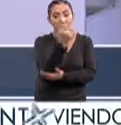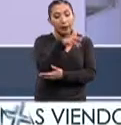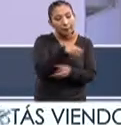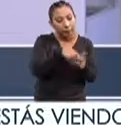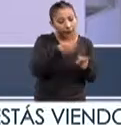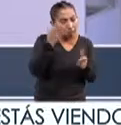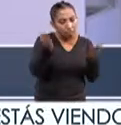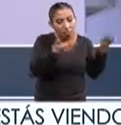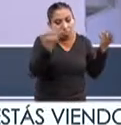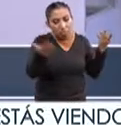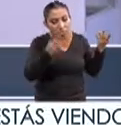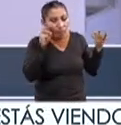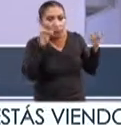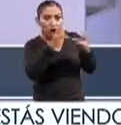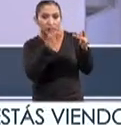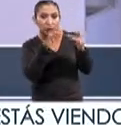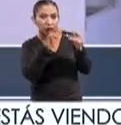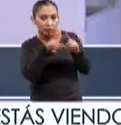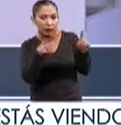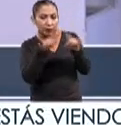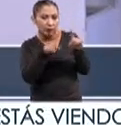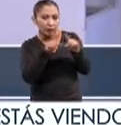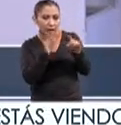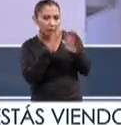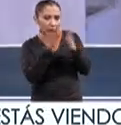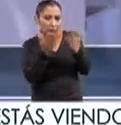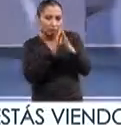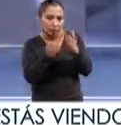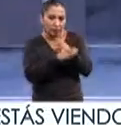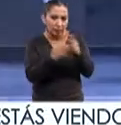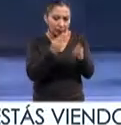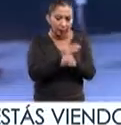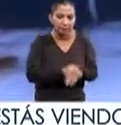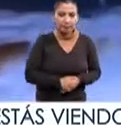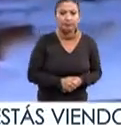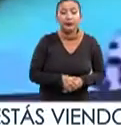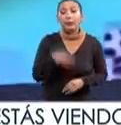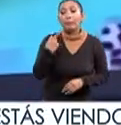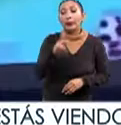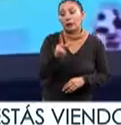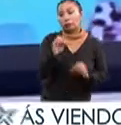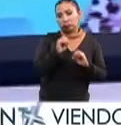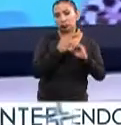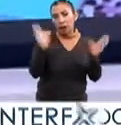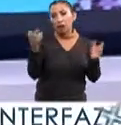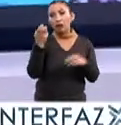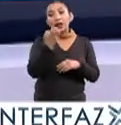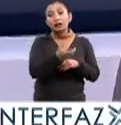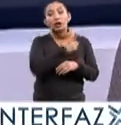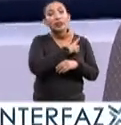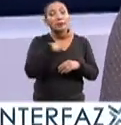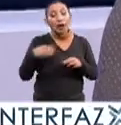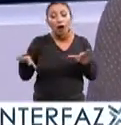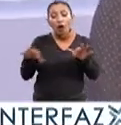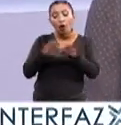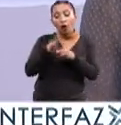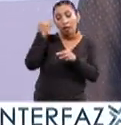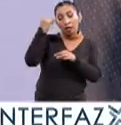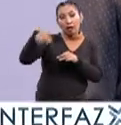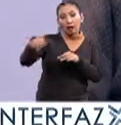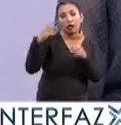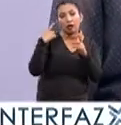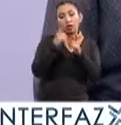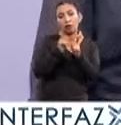preescolar, tengan la oportunidad de estar ya en contacto con esta diversidad de materiales. Sin embargo, por supuesto, esto debe ser completado con la iniciativa